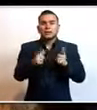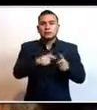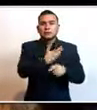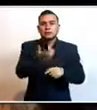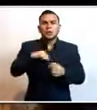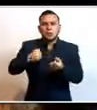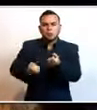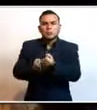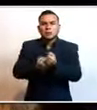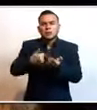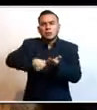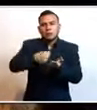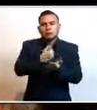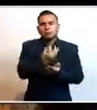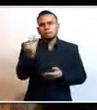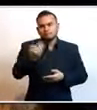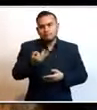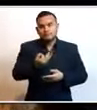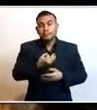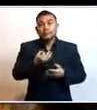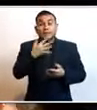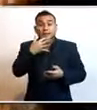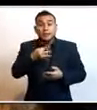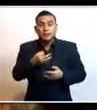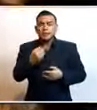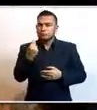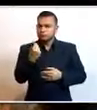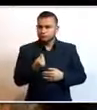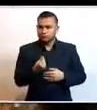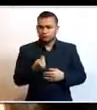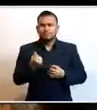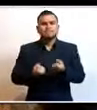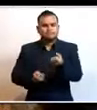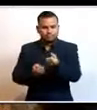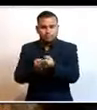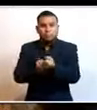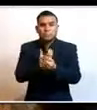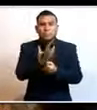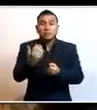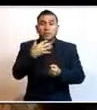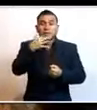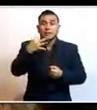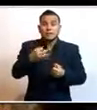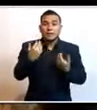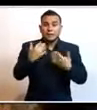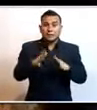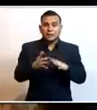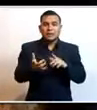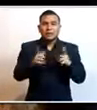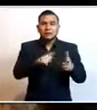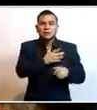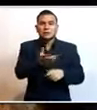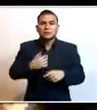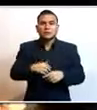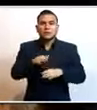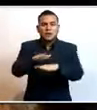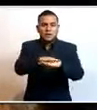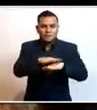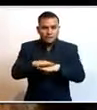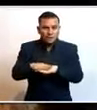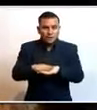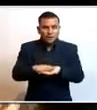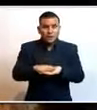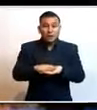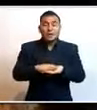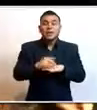para apoyarlos a ellos en lo que necesiten. Y si no hay recursos, pues los vamos a buscar. Y ya hemos tenido, gracias a Dios, llamadas de varios